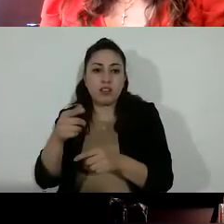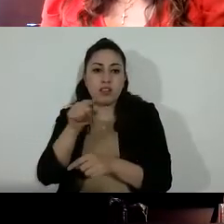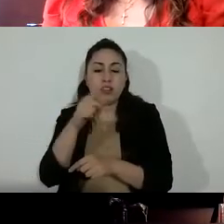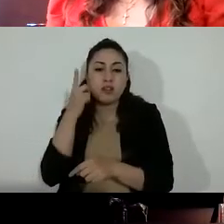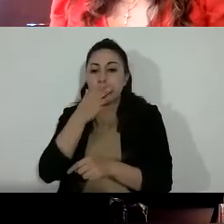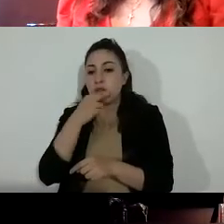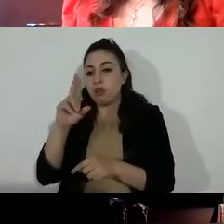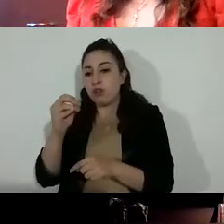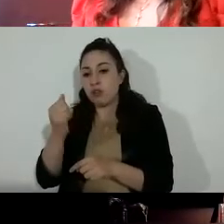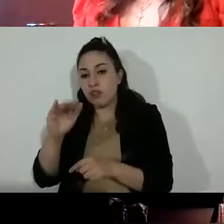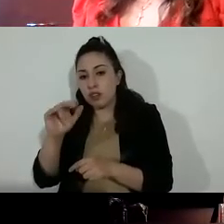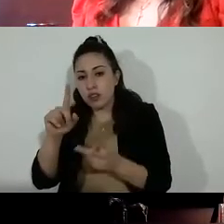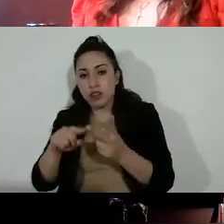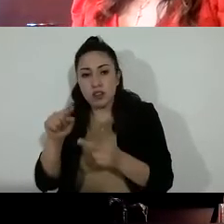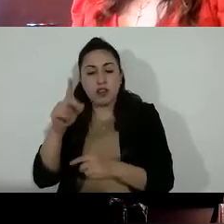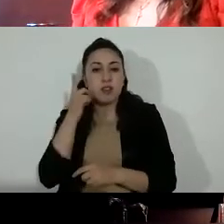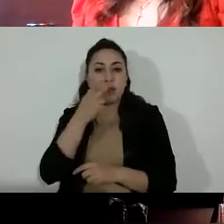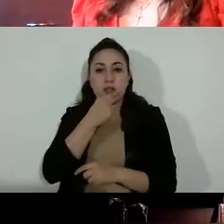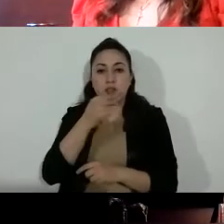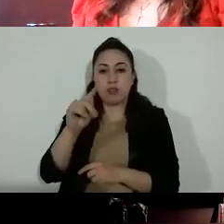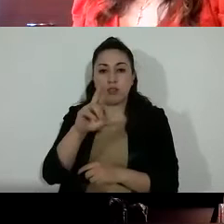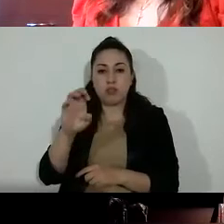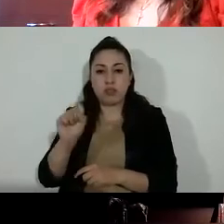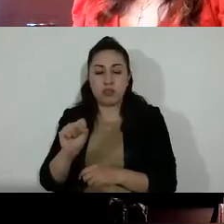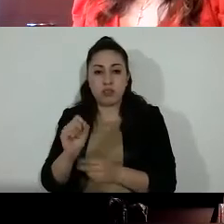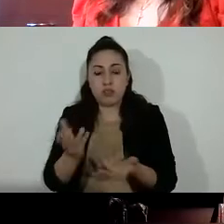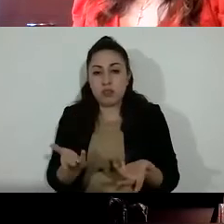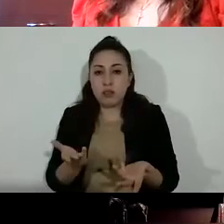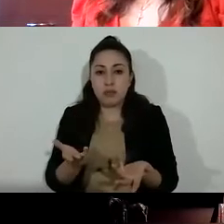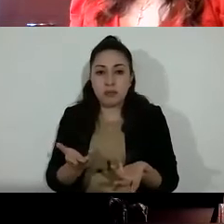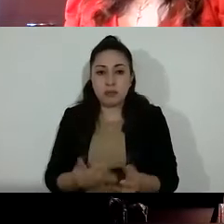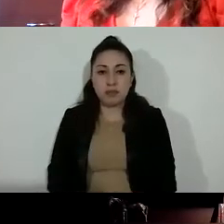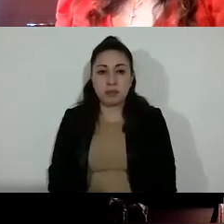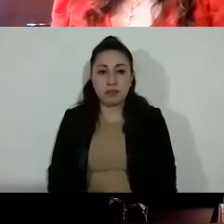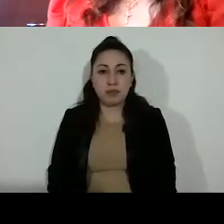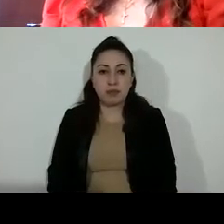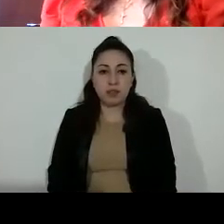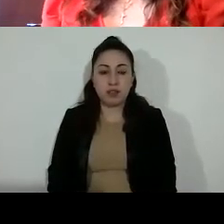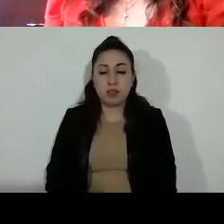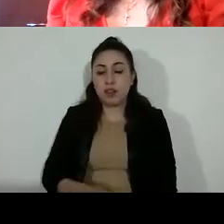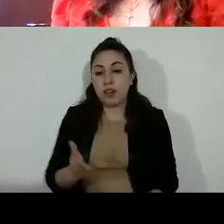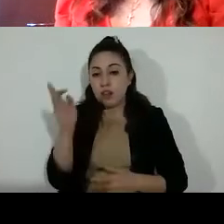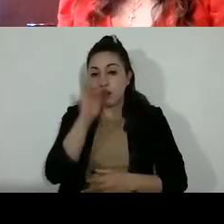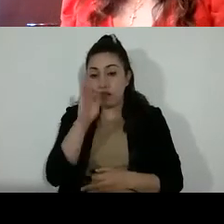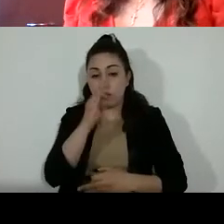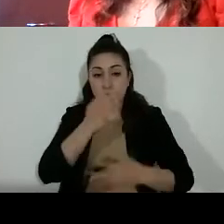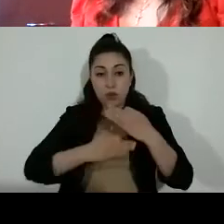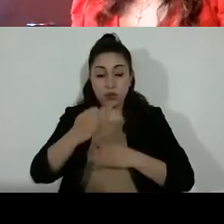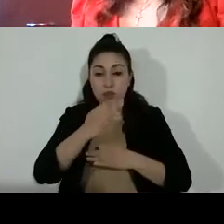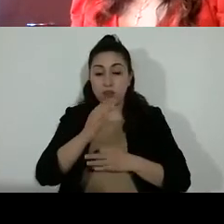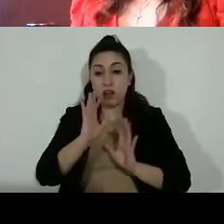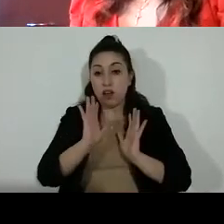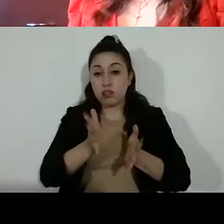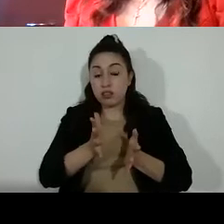solicitando el diputado Royfield y el diputado Rubio. Es decir, si la mayoría así lo decide sobre